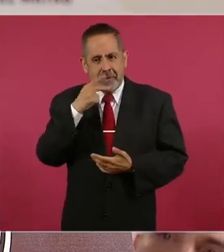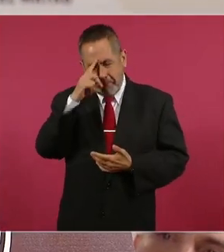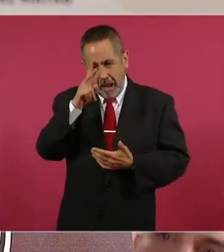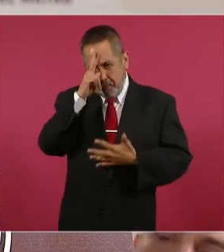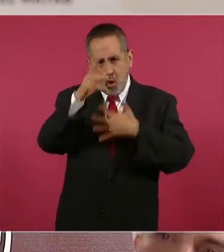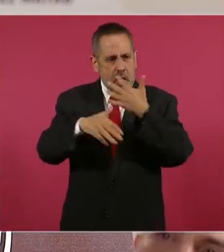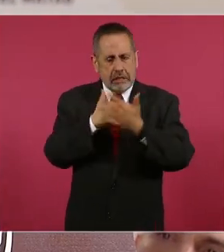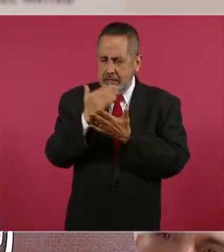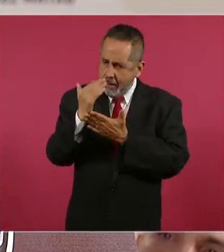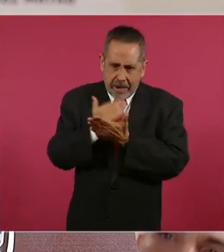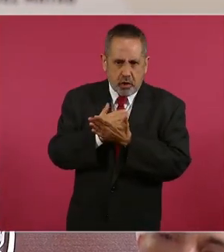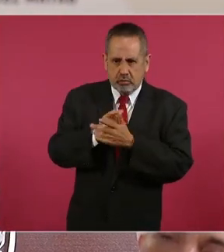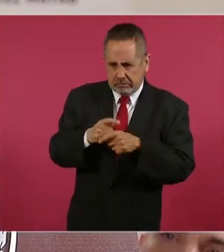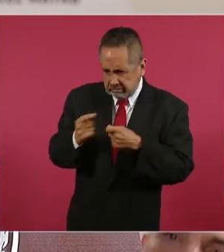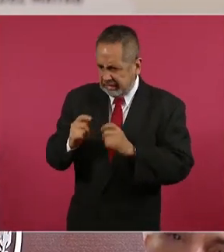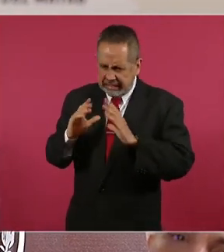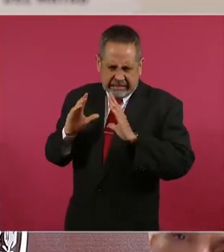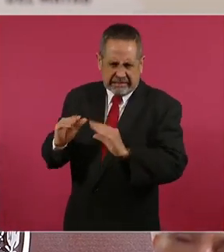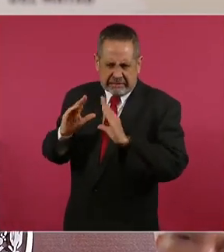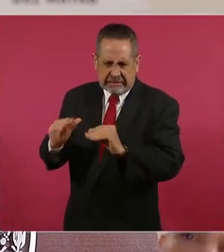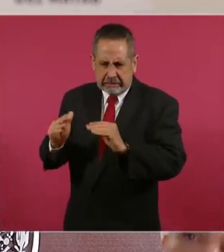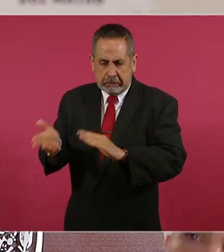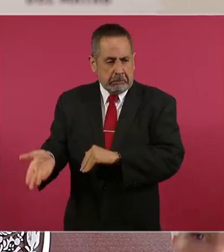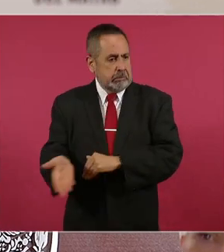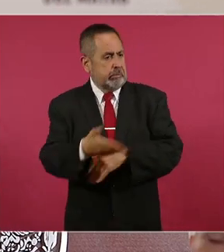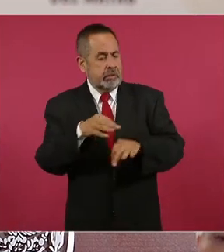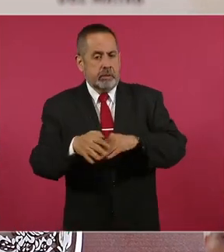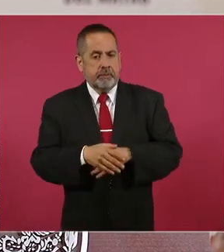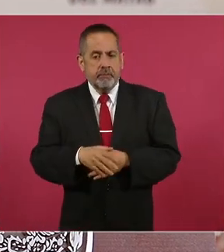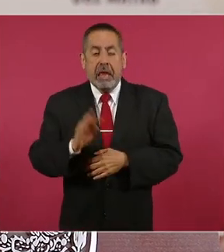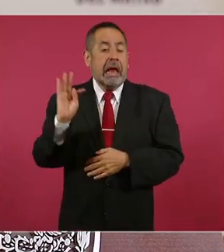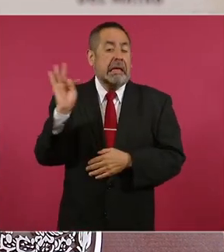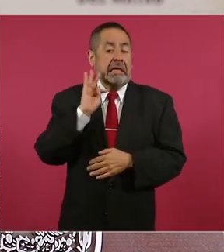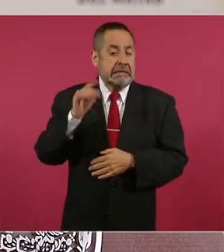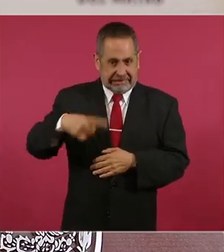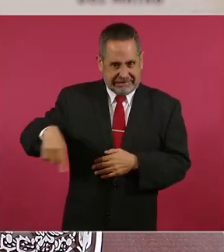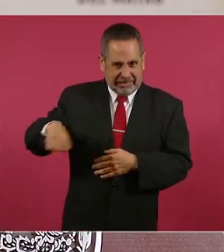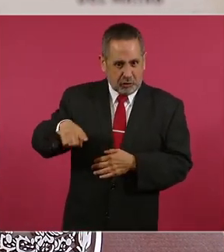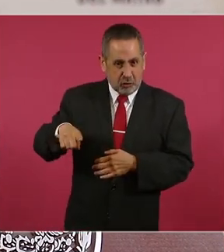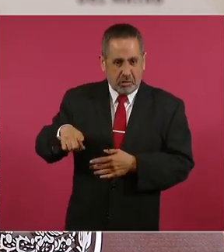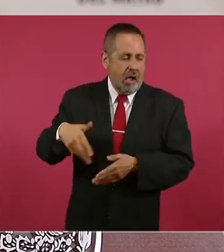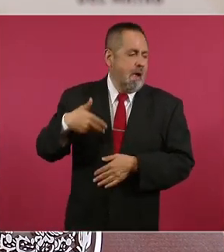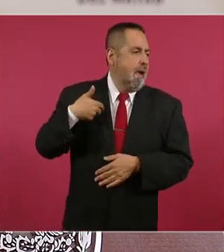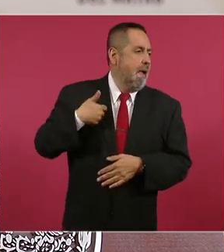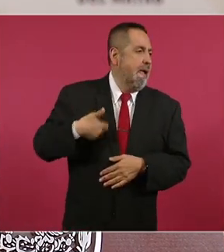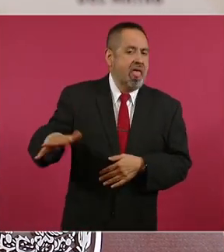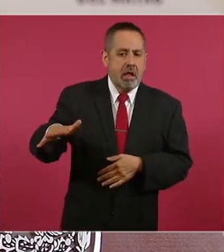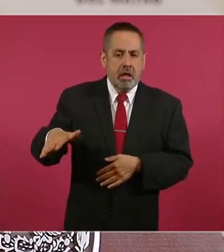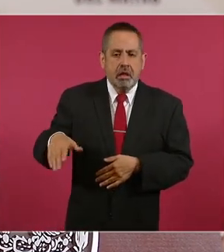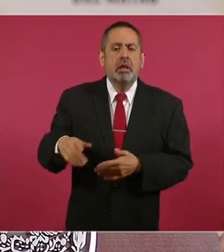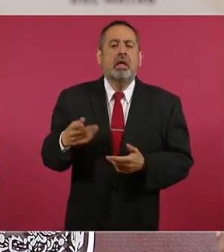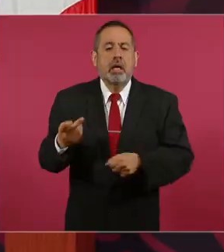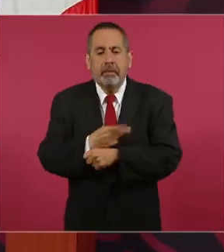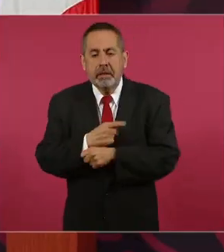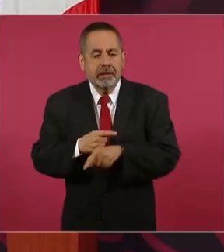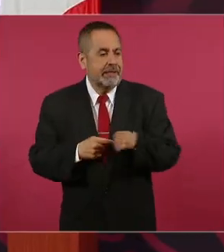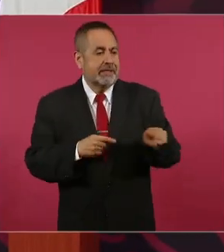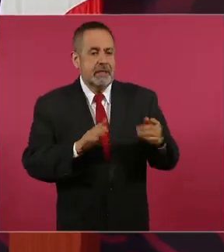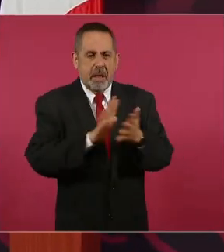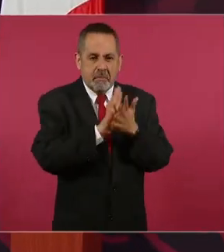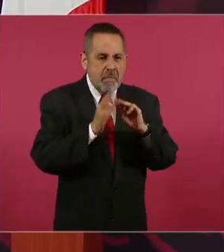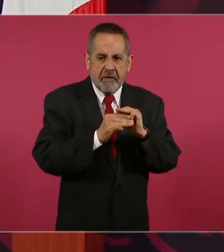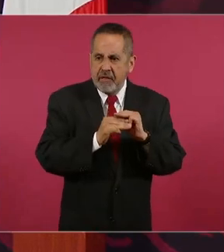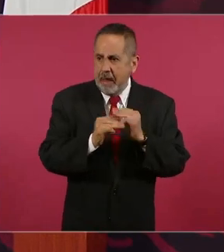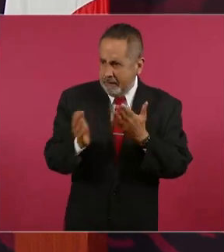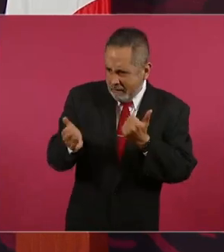violencia. Si estos jóvenes no son atendidos, pues son enganchados y se